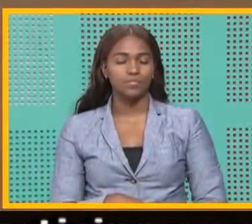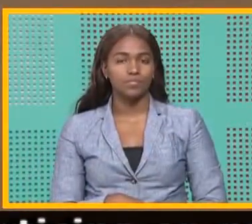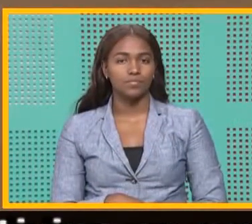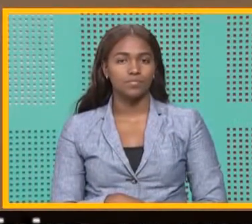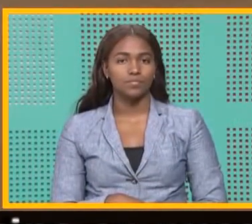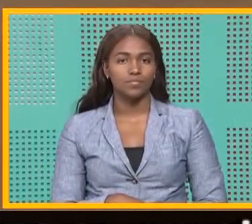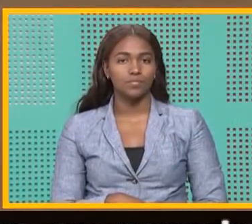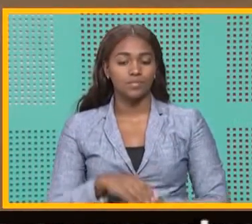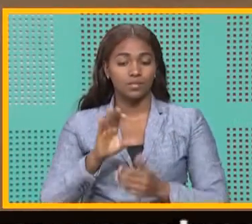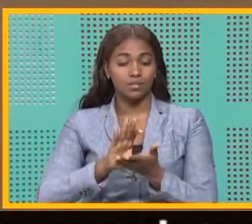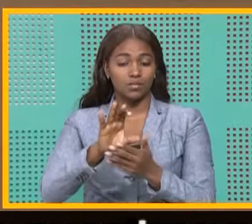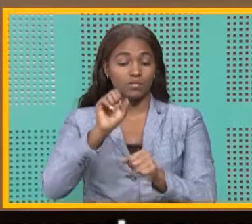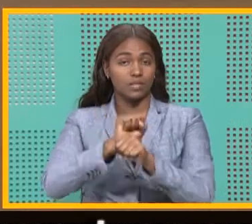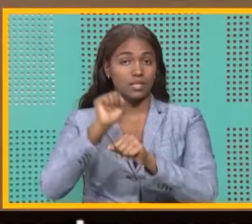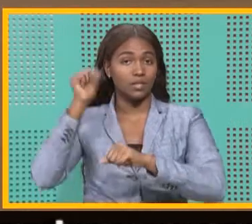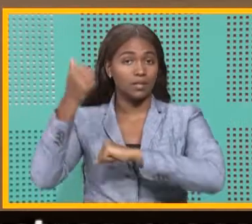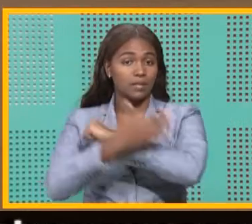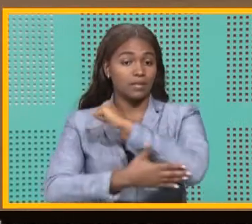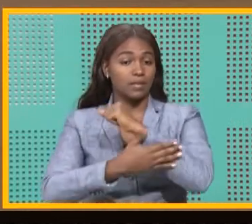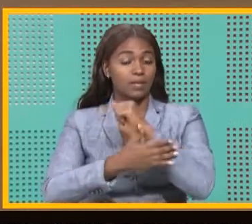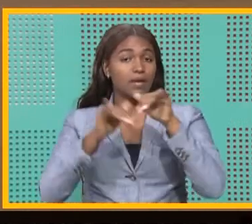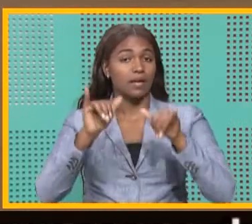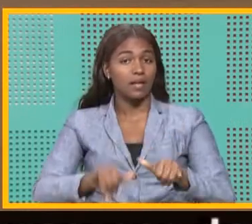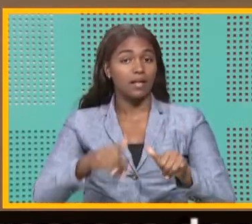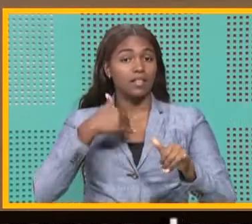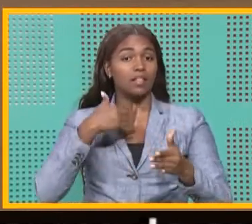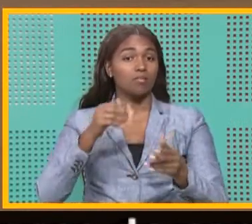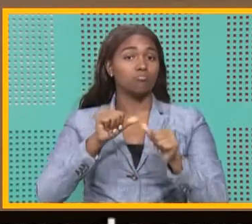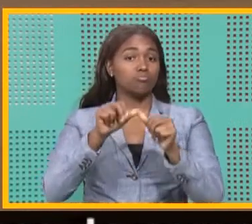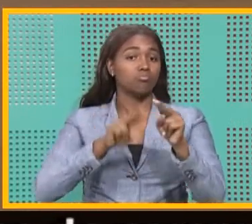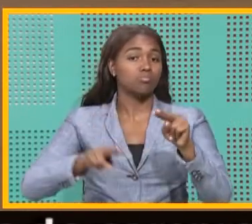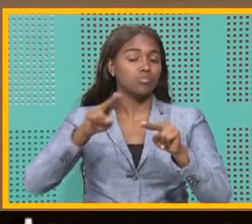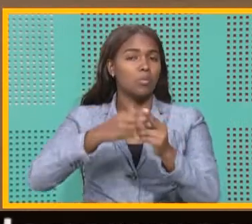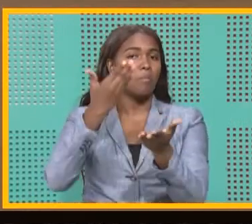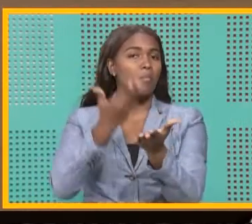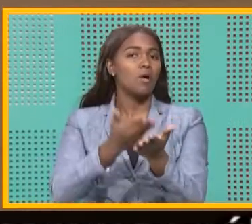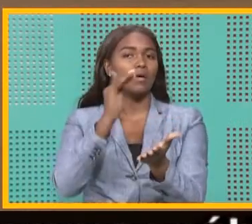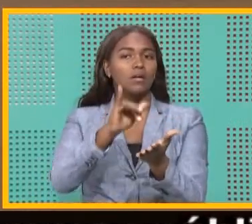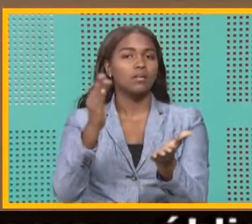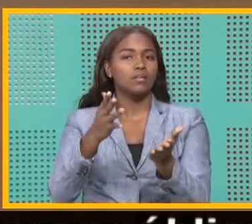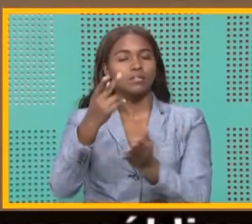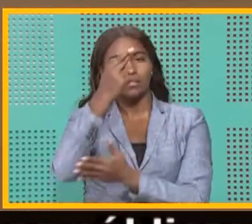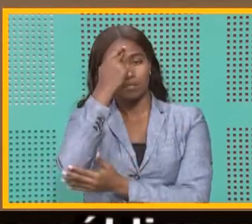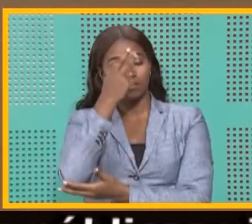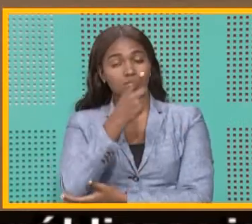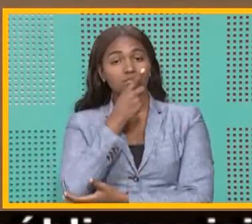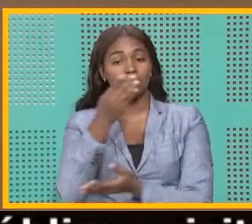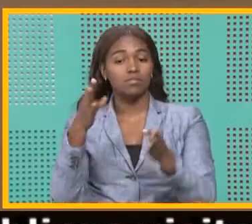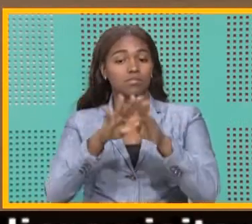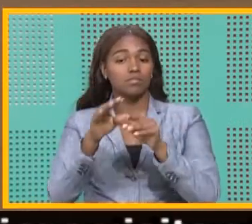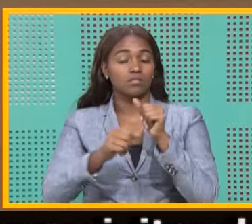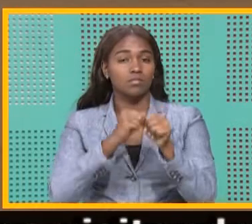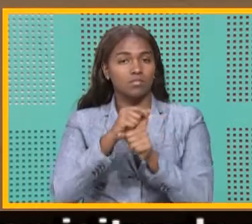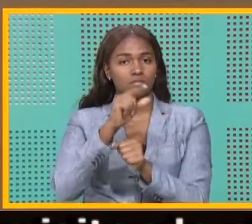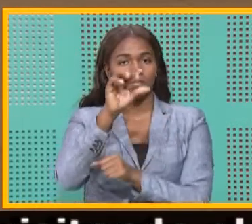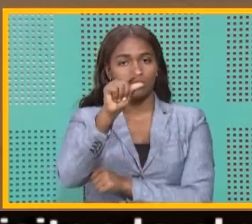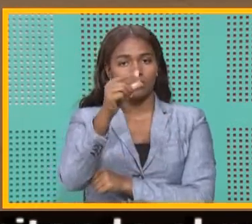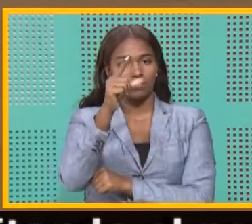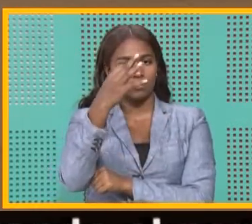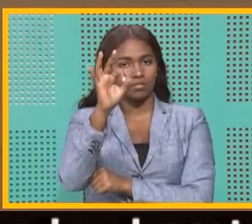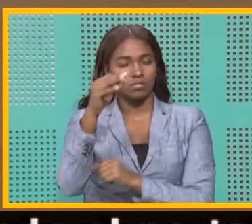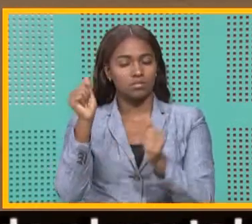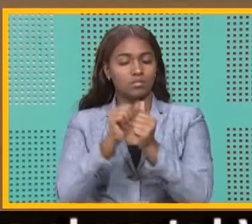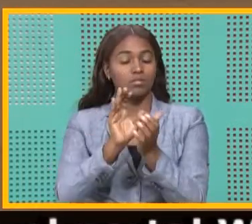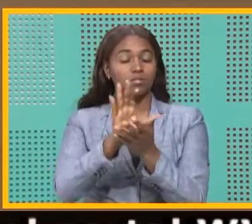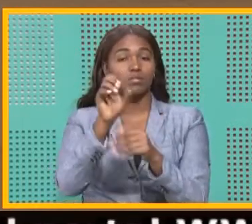La inversión extranjera directa continúa creciendo y una muestra de ese hecho es que la República Dominicana cerró el 2019 con una inversión